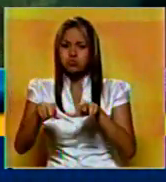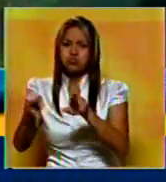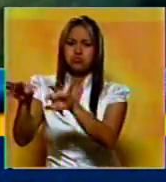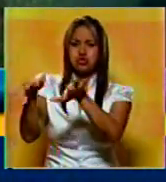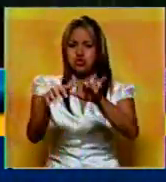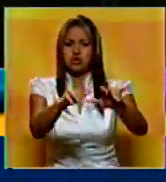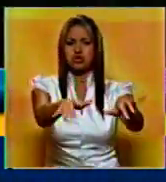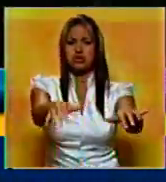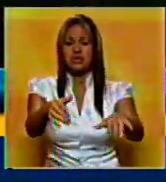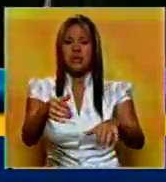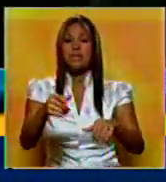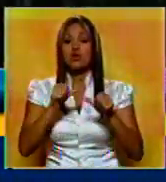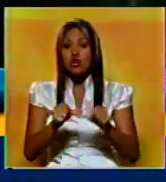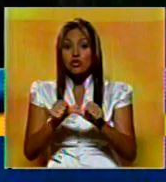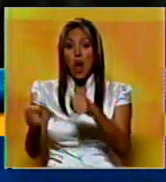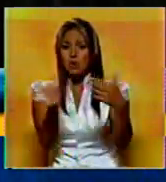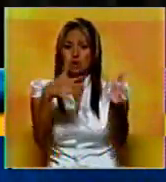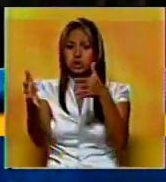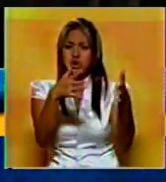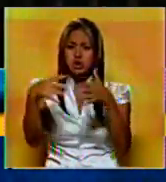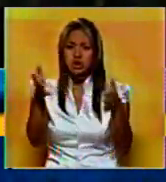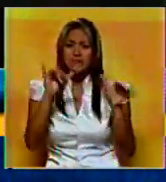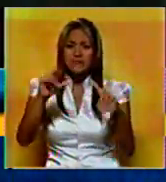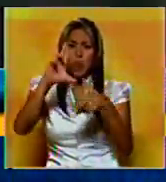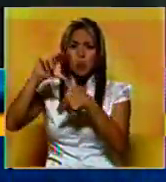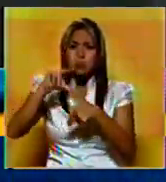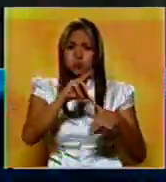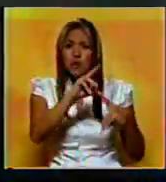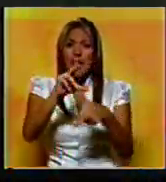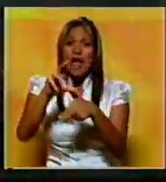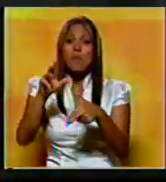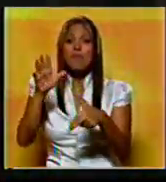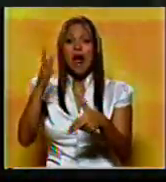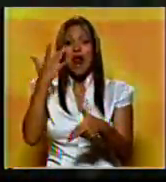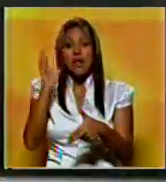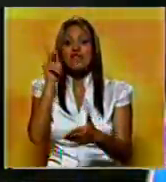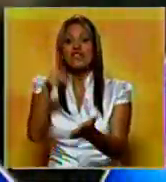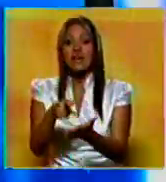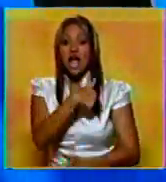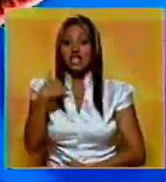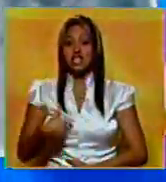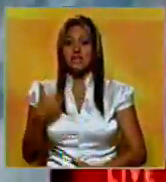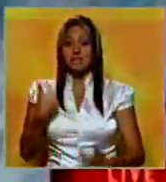Utor continúa su trayectoria hacia China, donde se espera que toque tierra el miércoles.